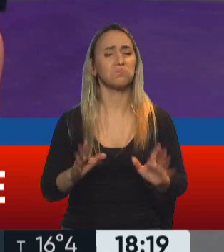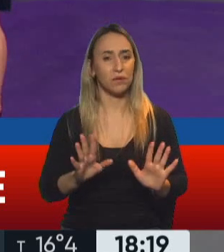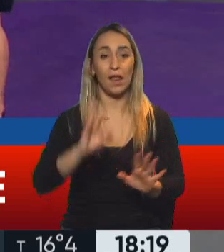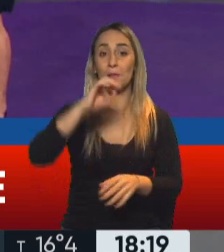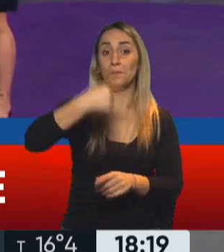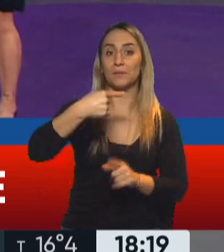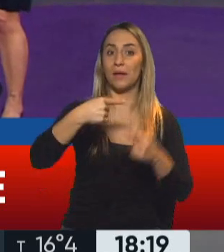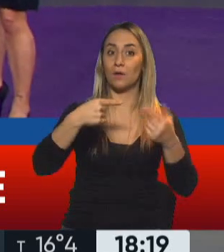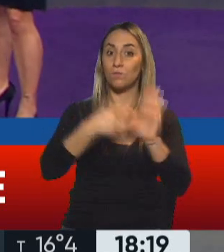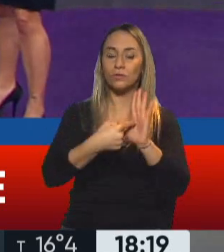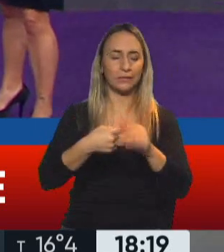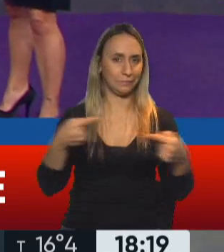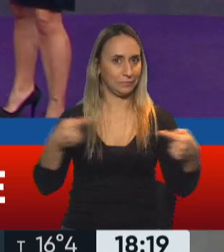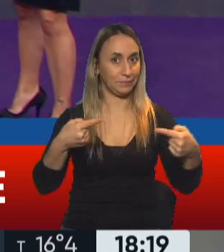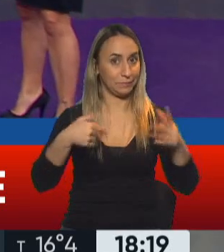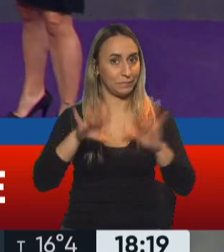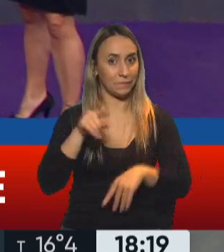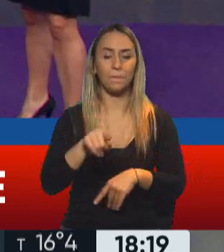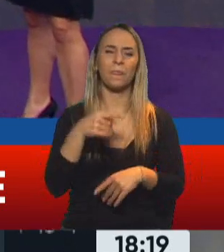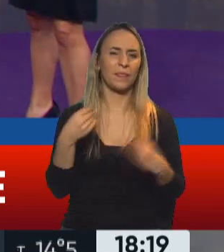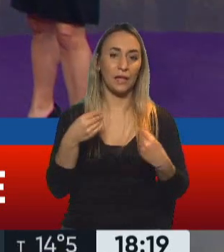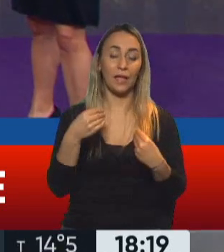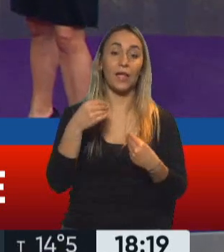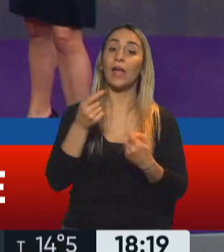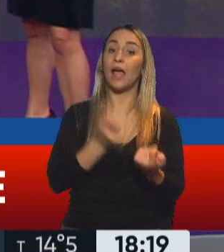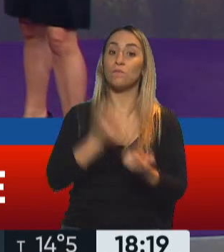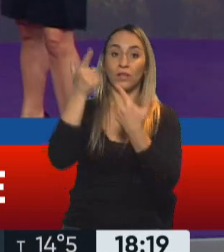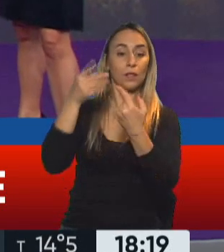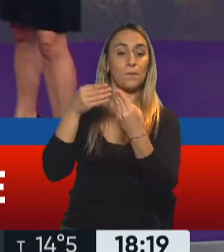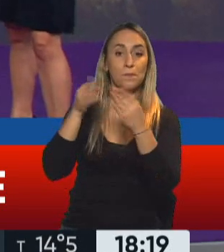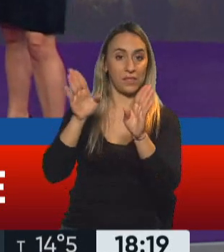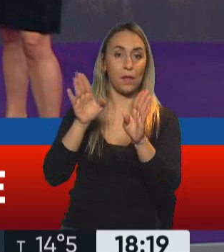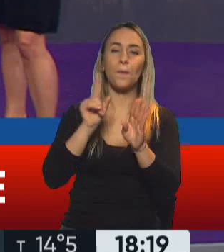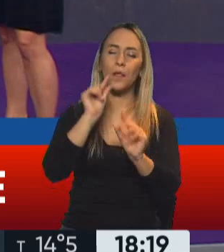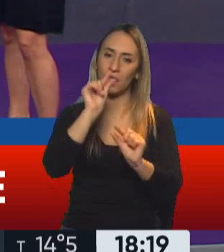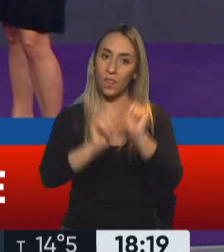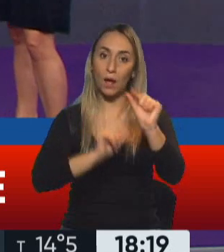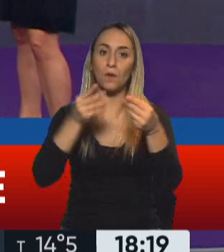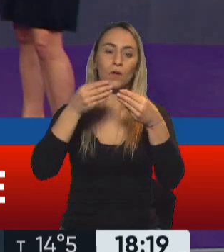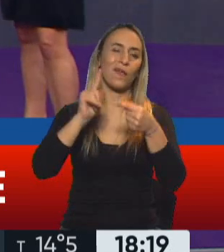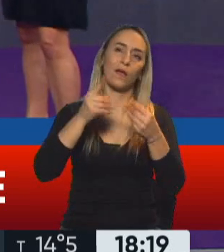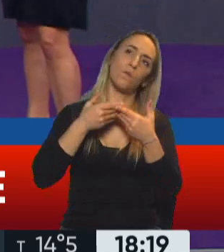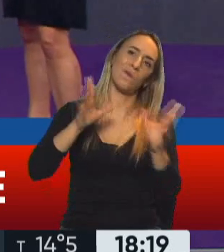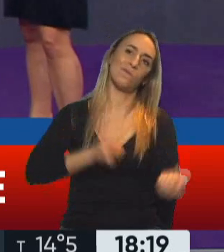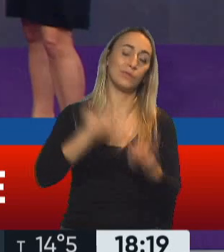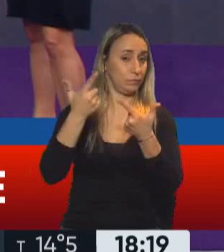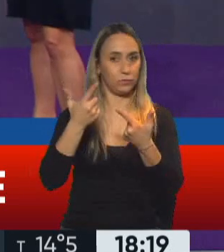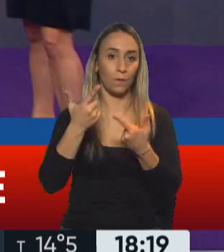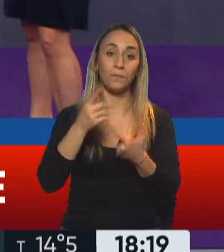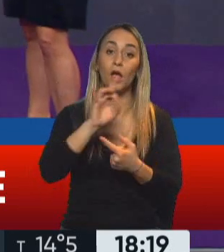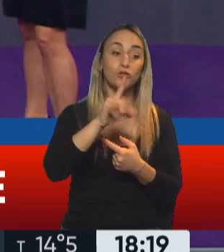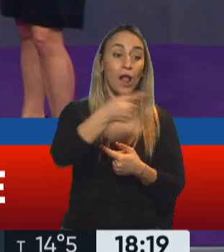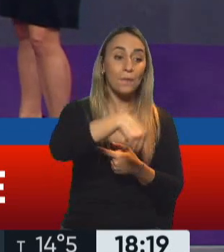más polémico, que es, se trata de reabrir las exportaciones. Efectivamente, pero de manera gradual. Esto es que se va a poder exportar hasta